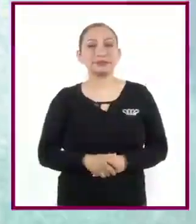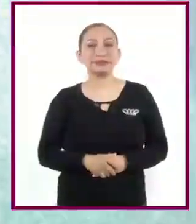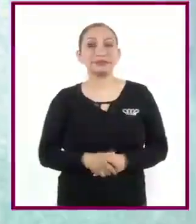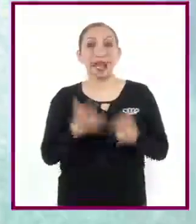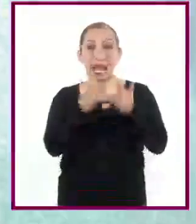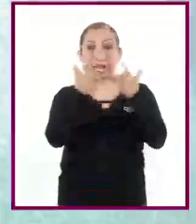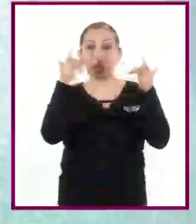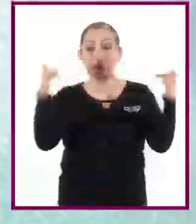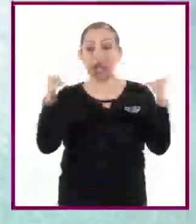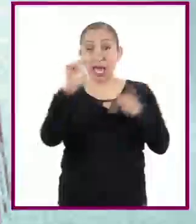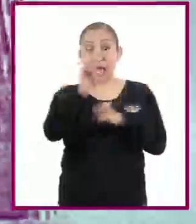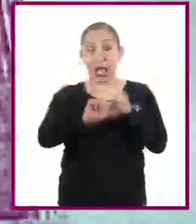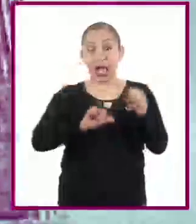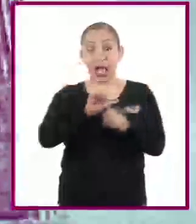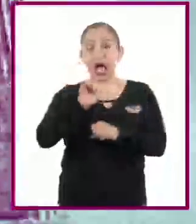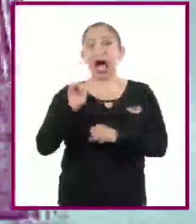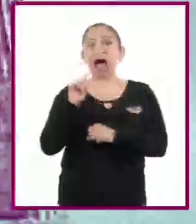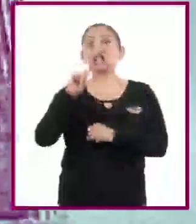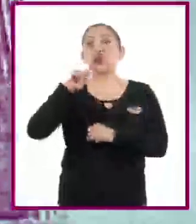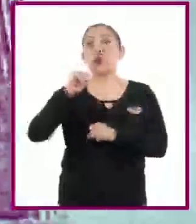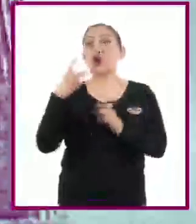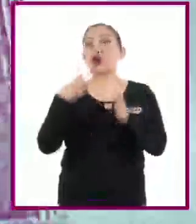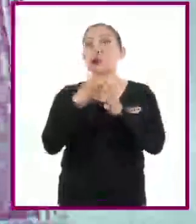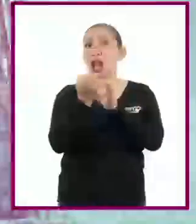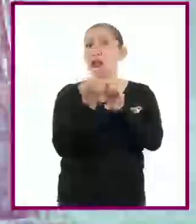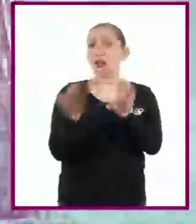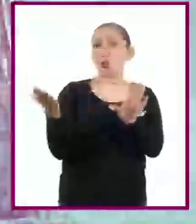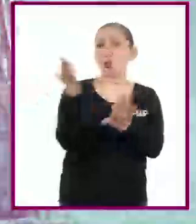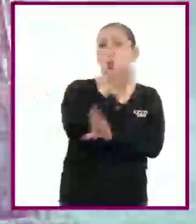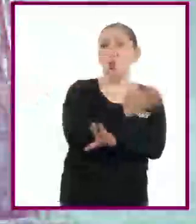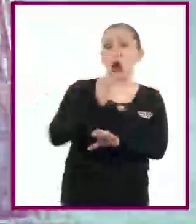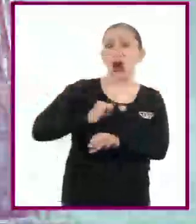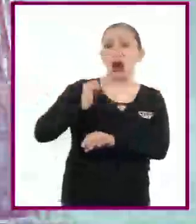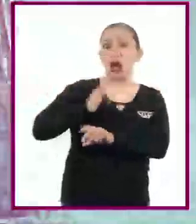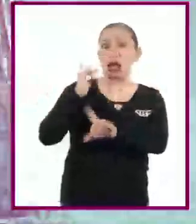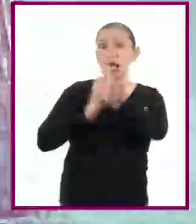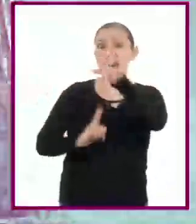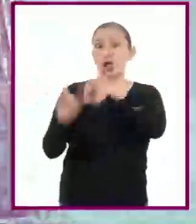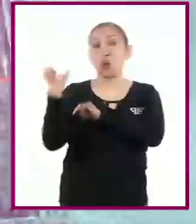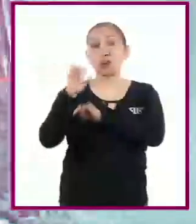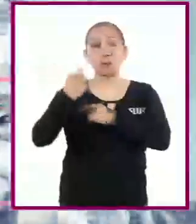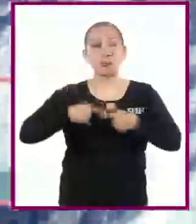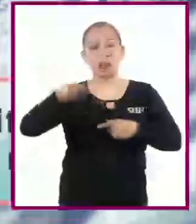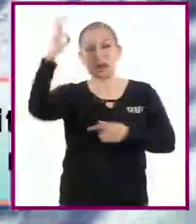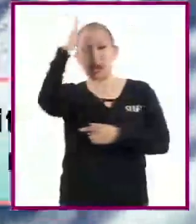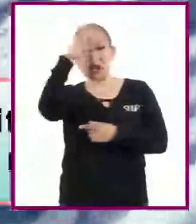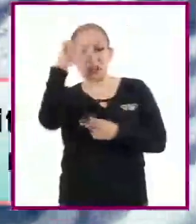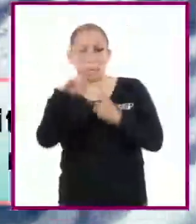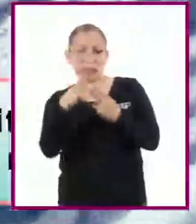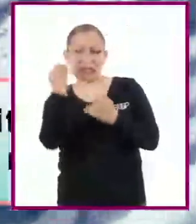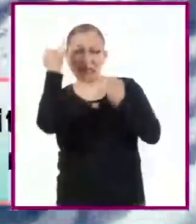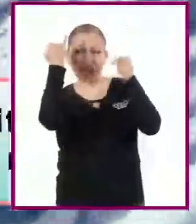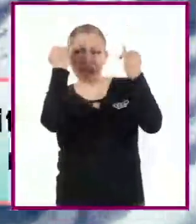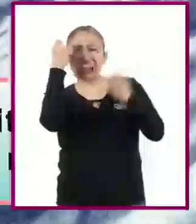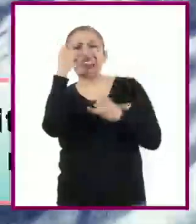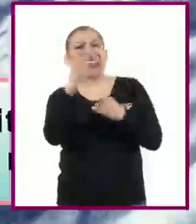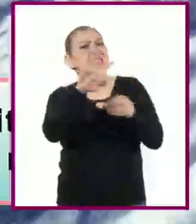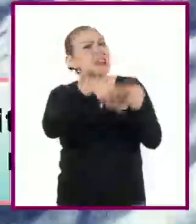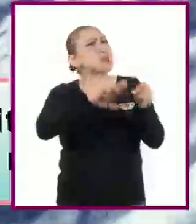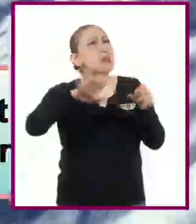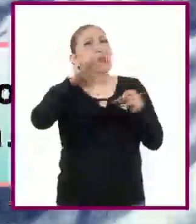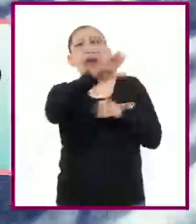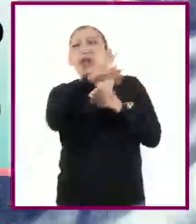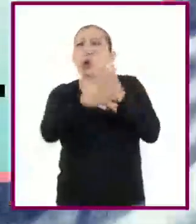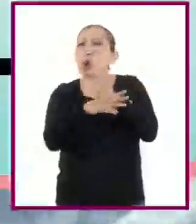La historia del átomo se gestó hace más de 2000 años, en la antigua Grecia, cuando los filósofos comenzaron a especular sobre la naturaleza